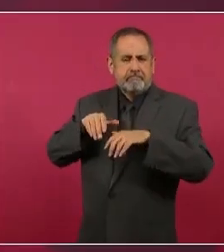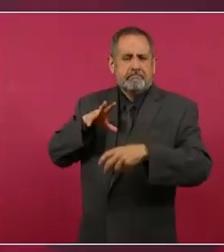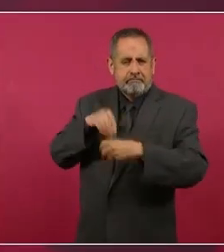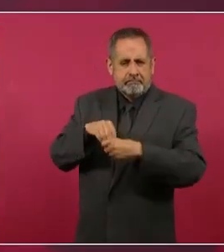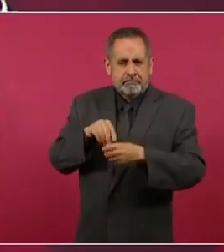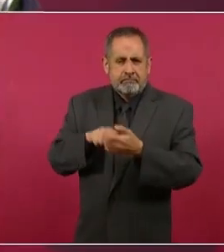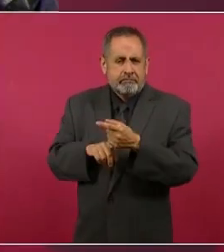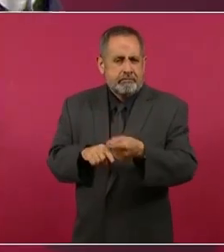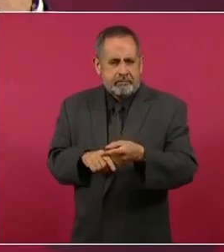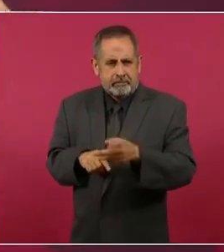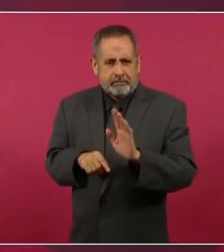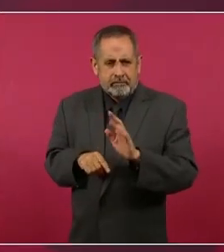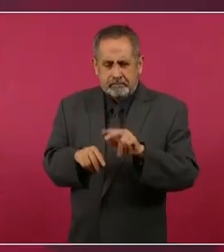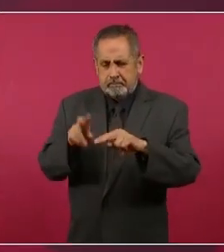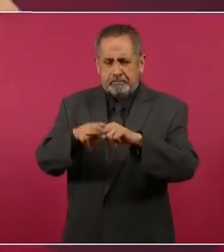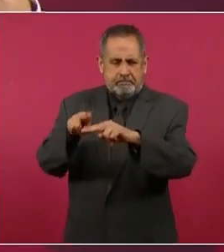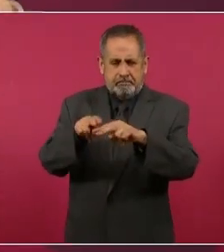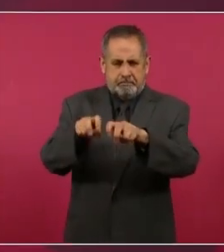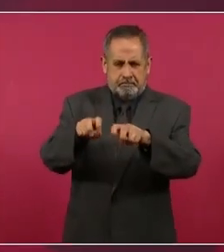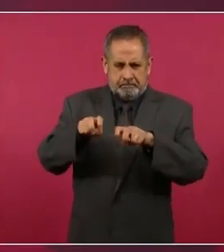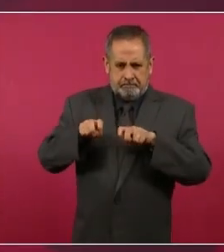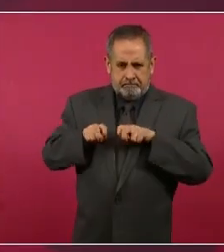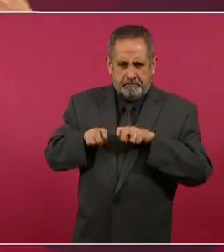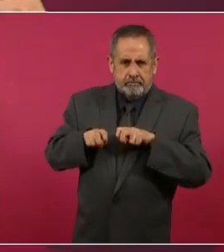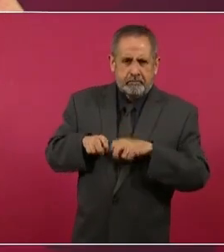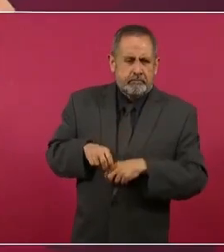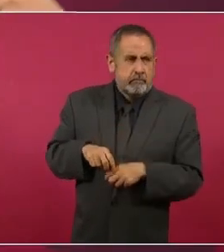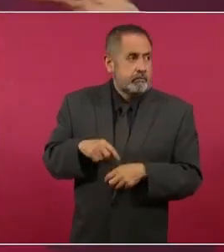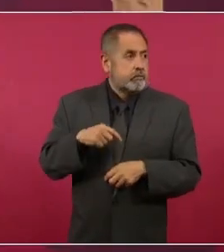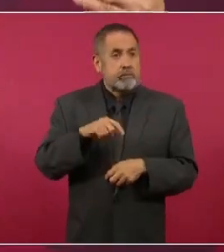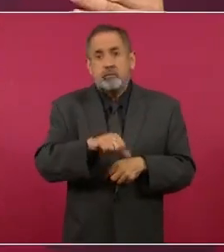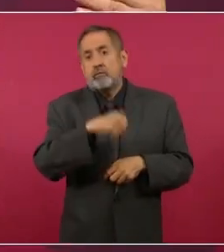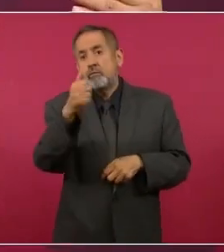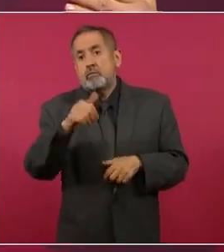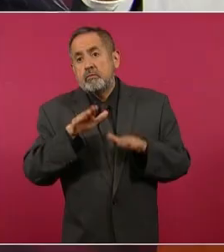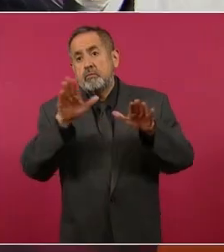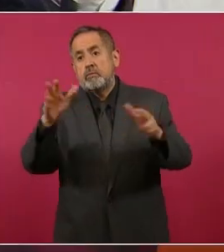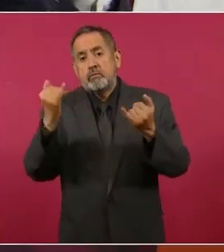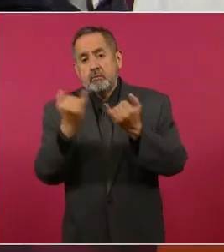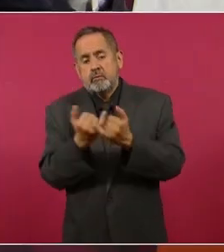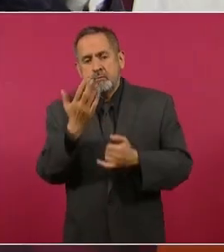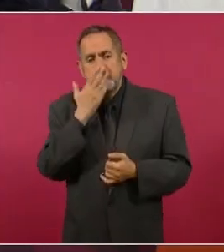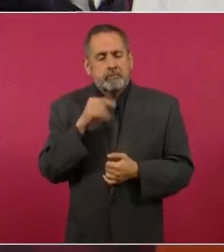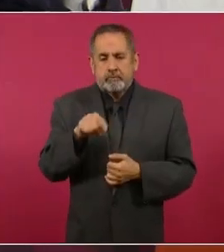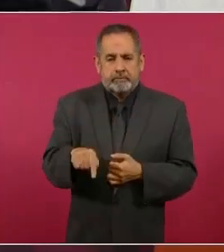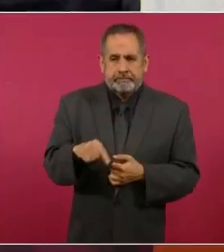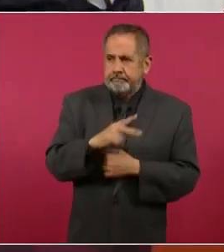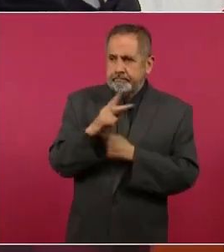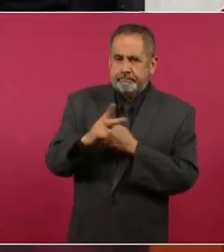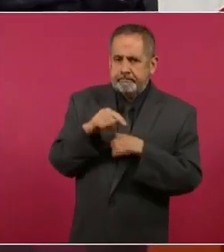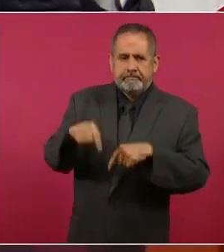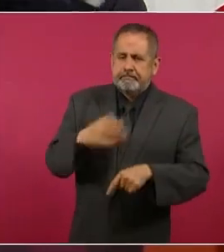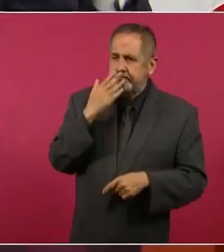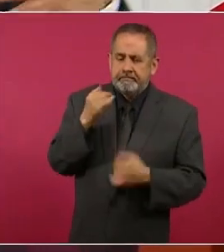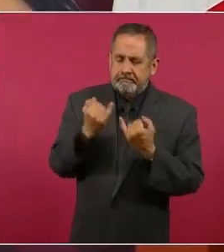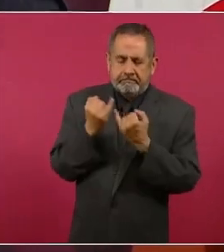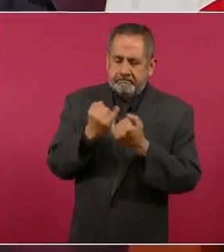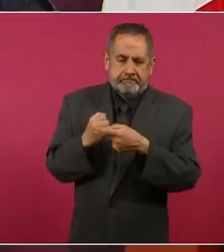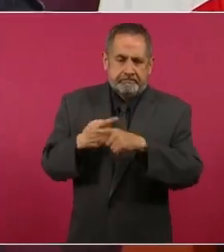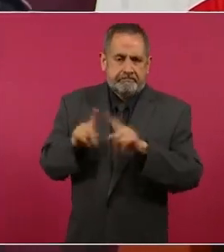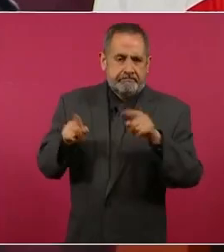en situaciones normales. No hay un avión así en el país, de los